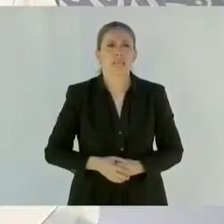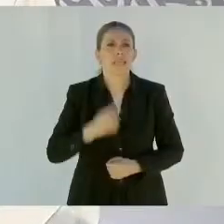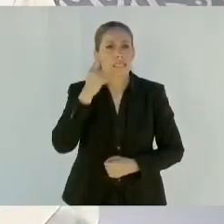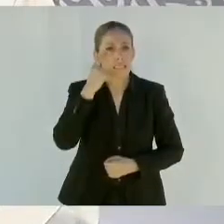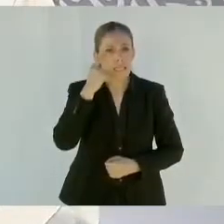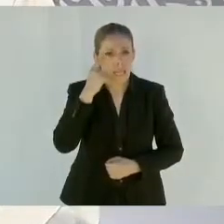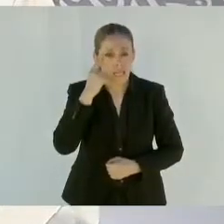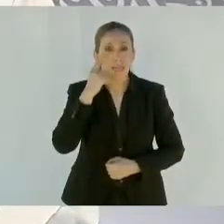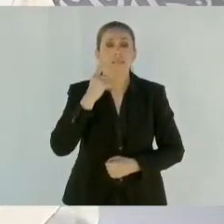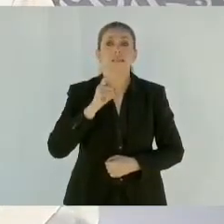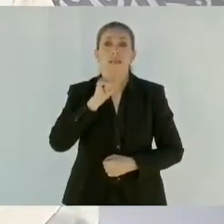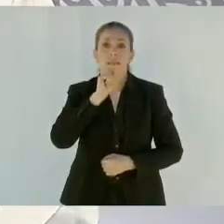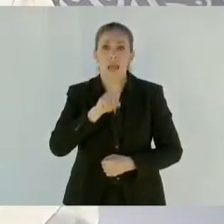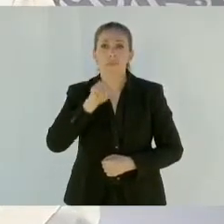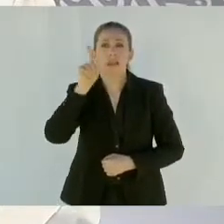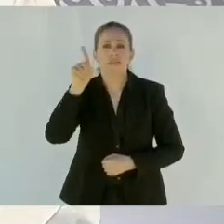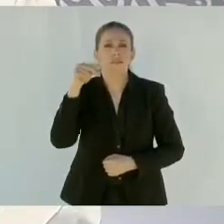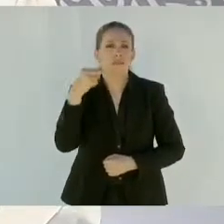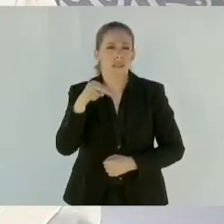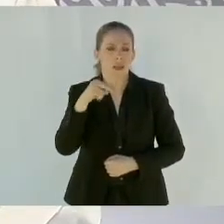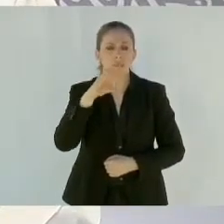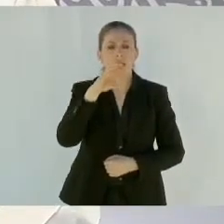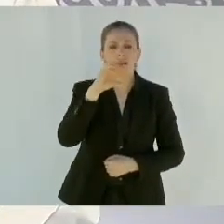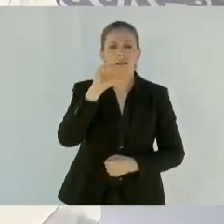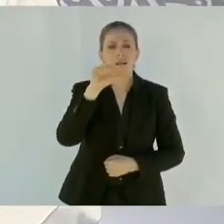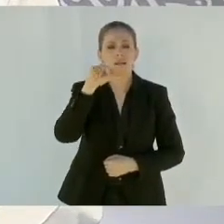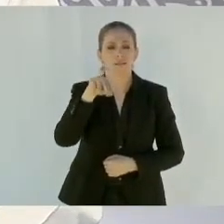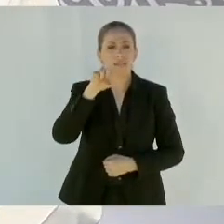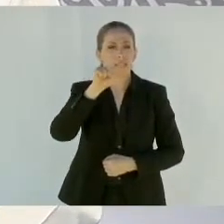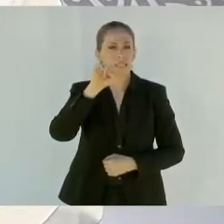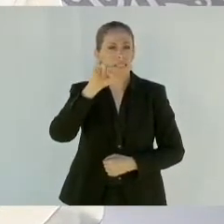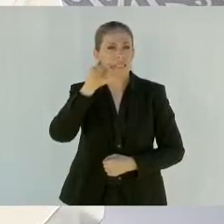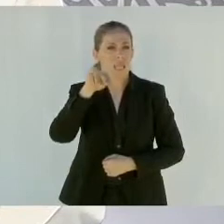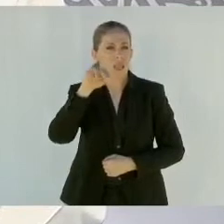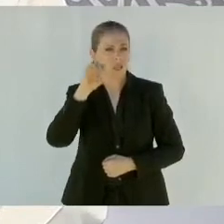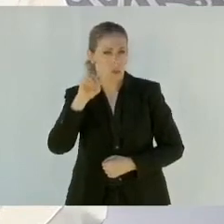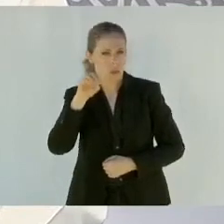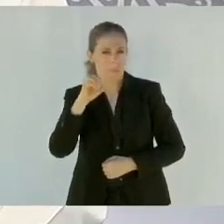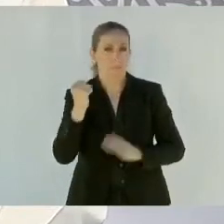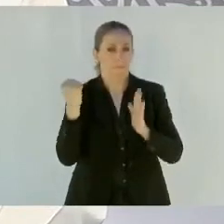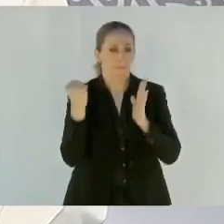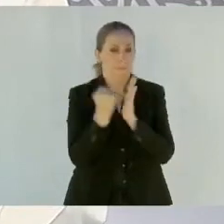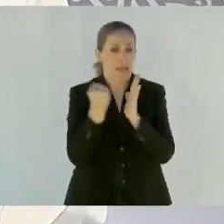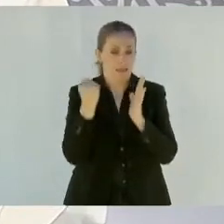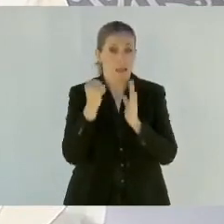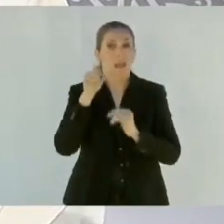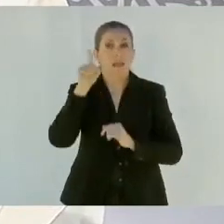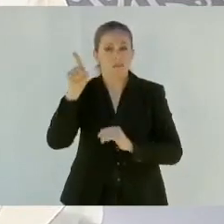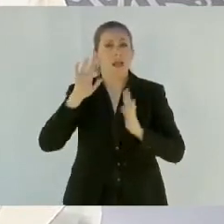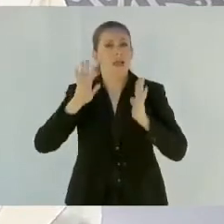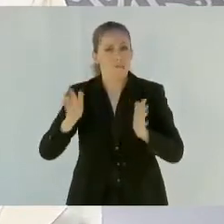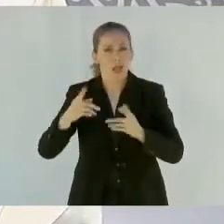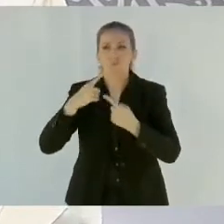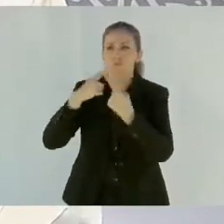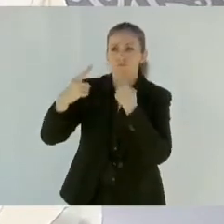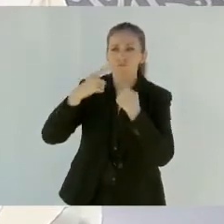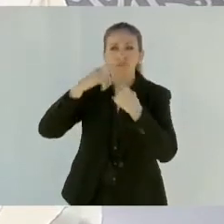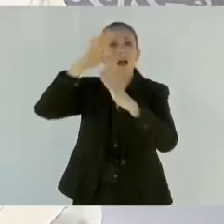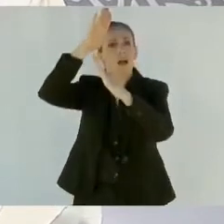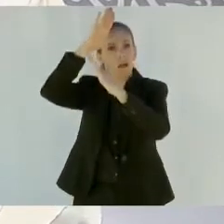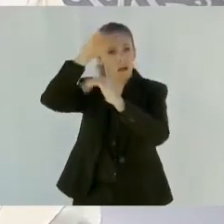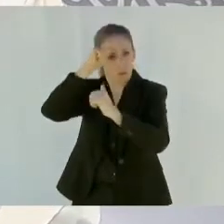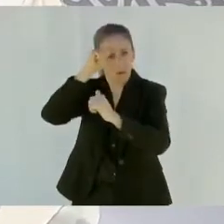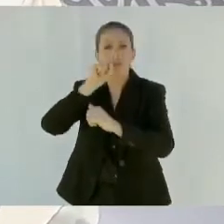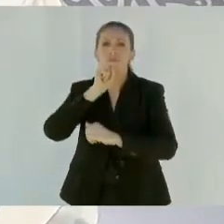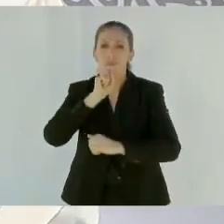en prueba, CanSino. También tenemos con ellos un acuerdo y